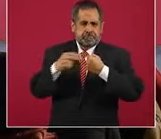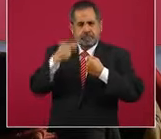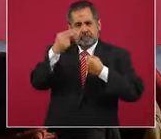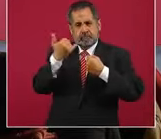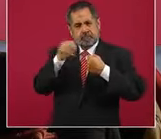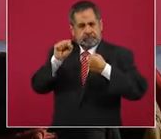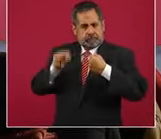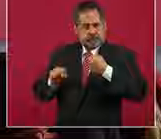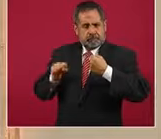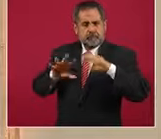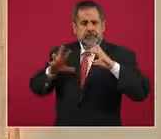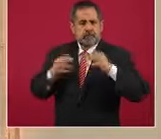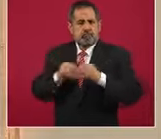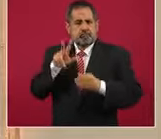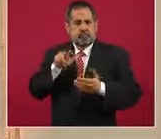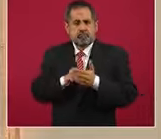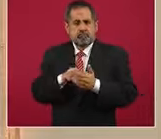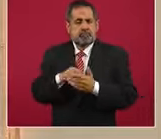sur,